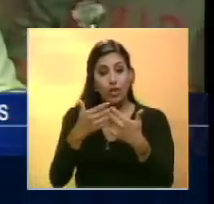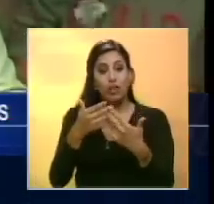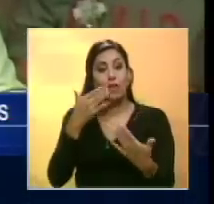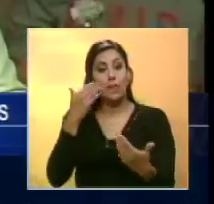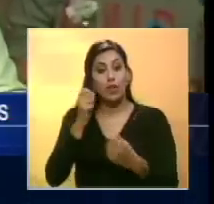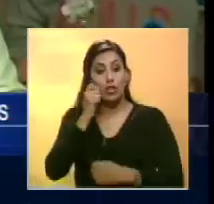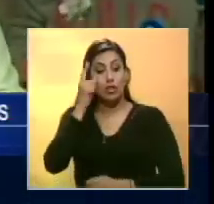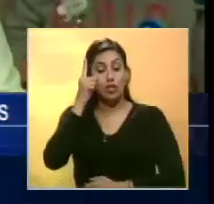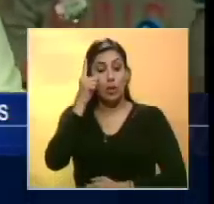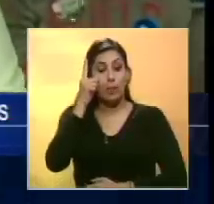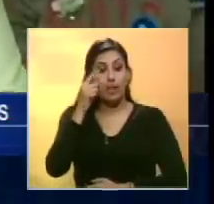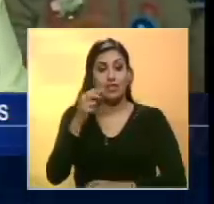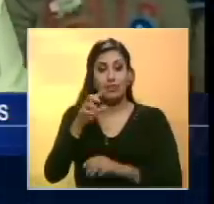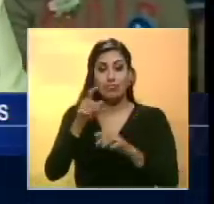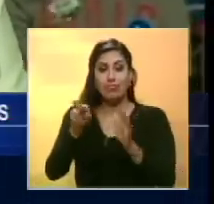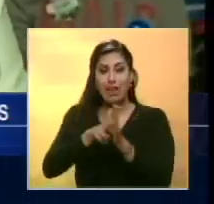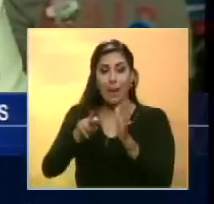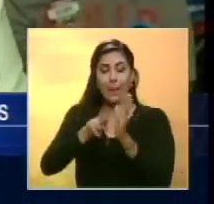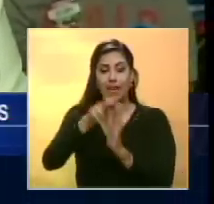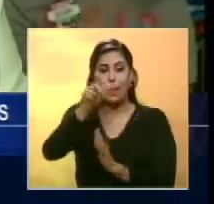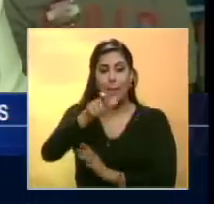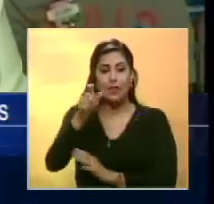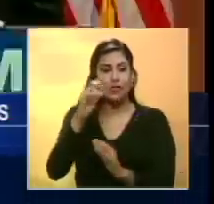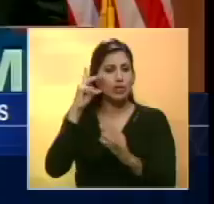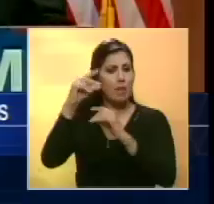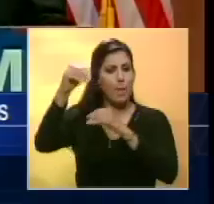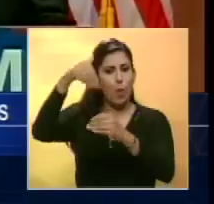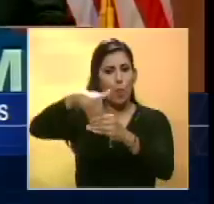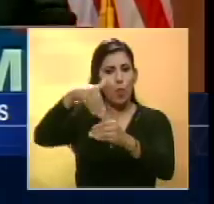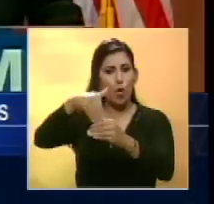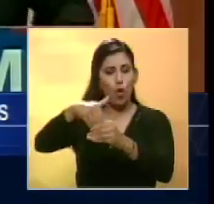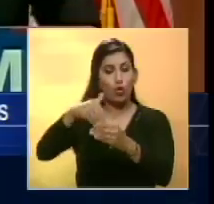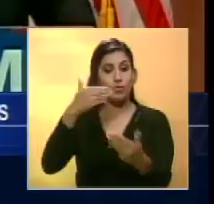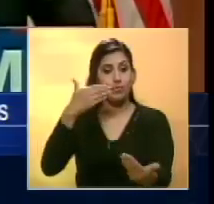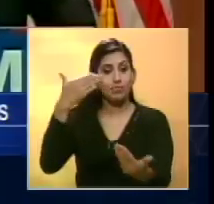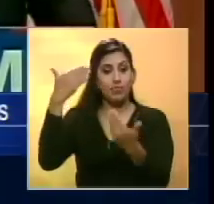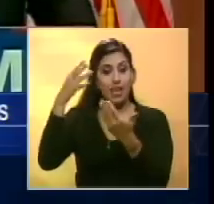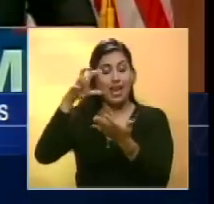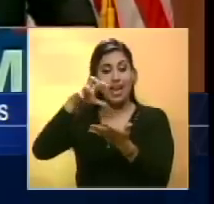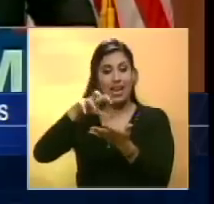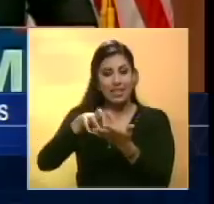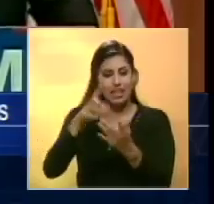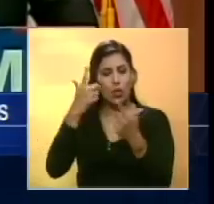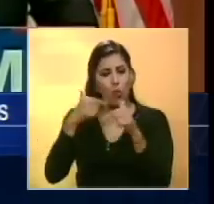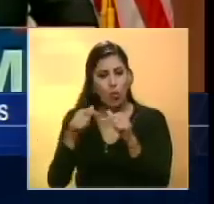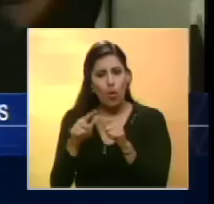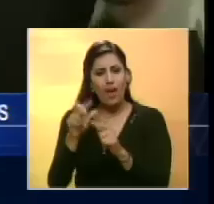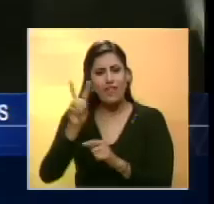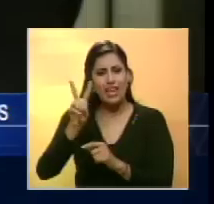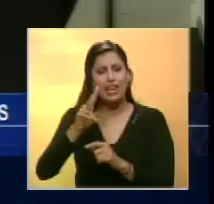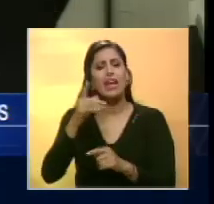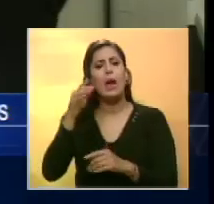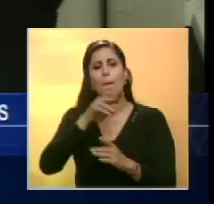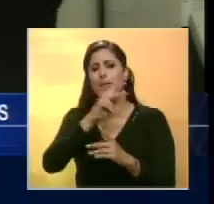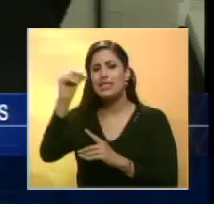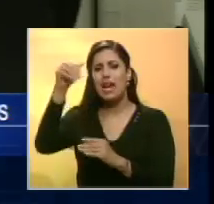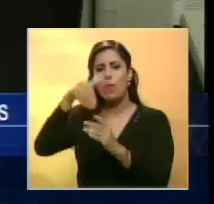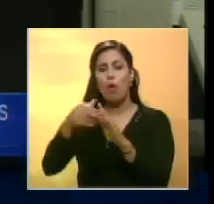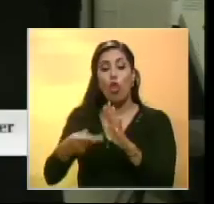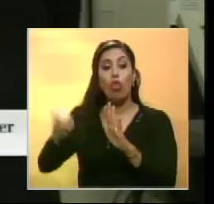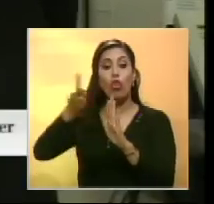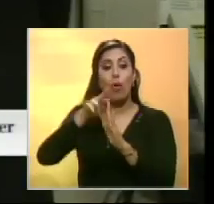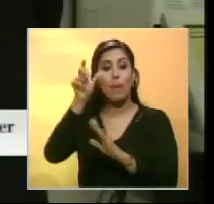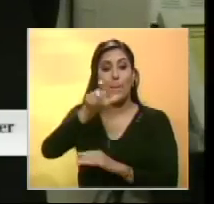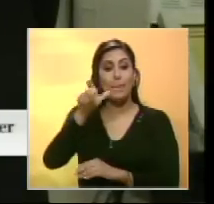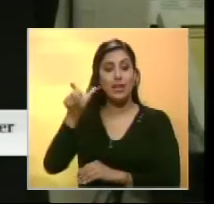sorpresa de la jornada fue la cantidad de republicanos que salieron a votar, como es el caso del estado de Virginia, donde salieron a votar el doble de